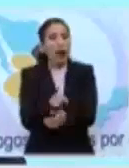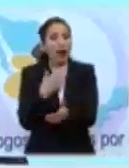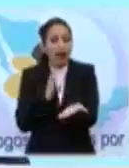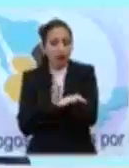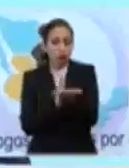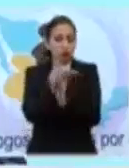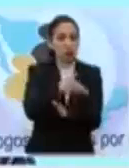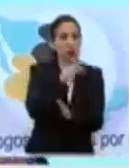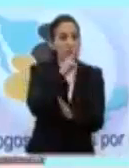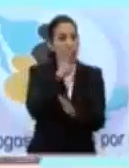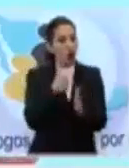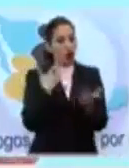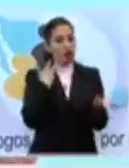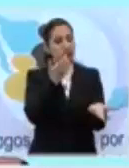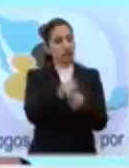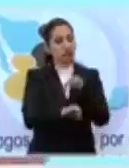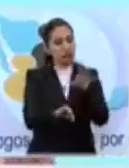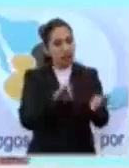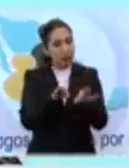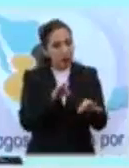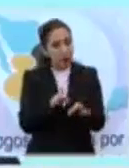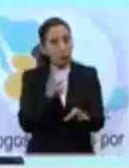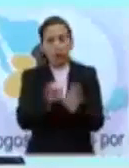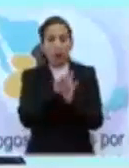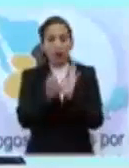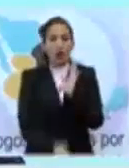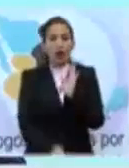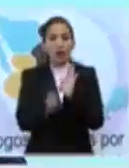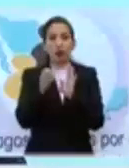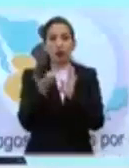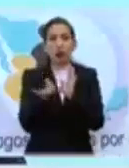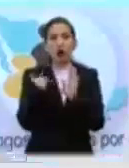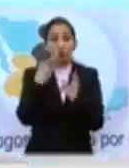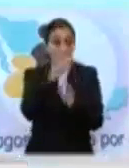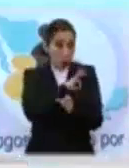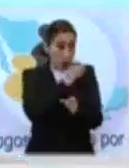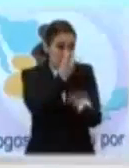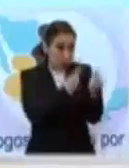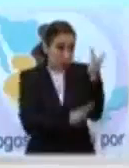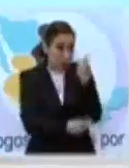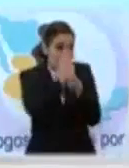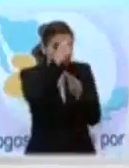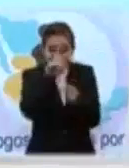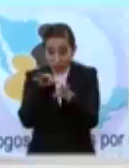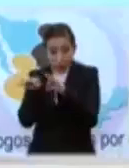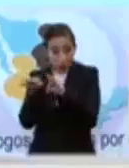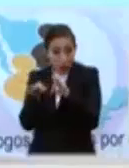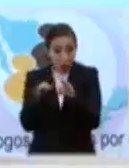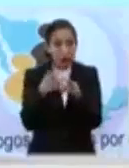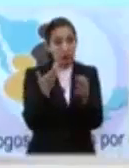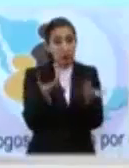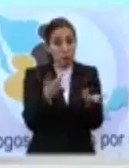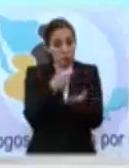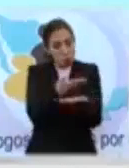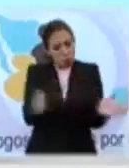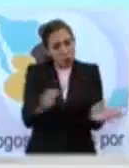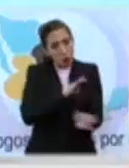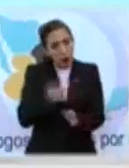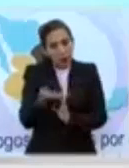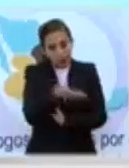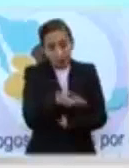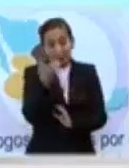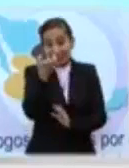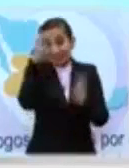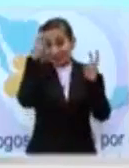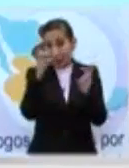lograr una mayor productividad, como es, por ejemplo, el caso del acceso al crédito y a los instrumentos financieros. Me parece que en este